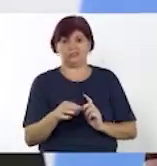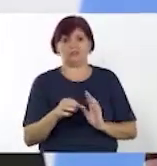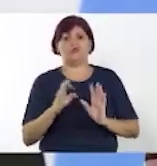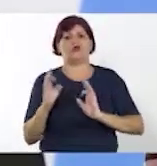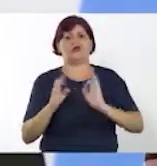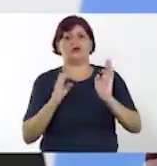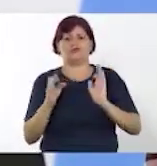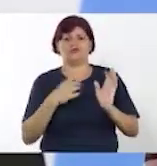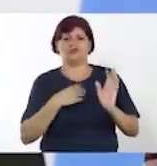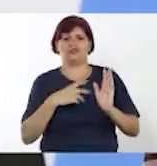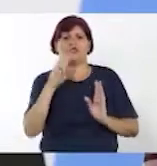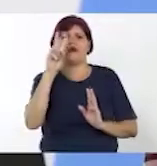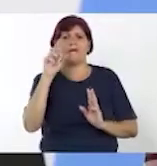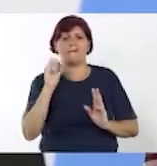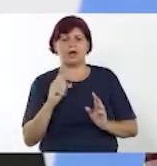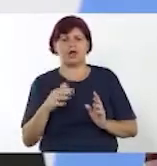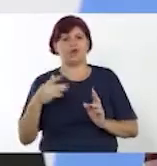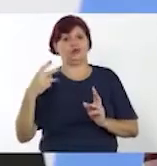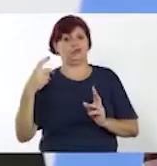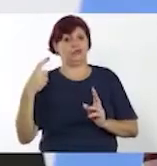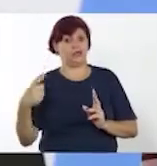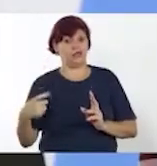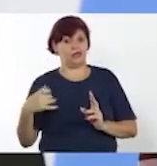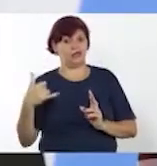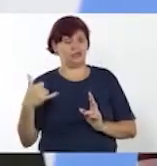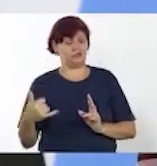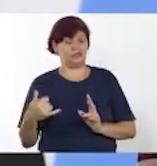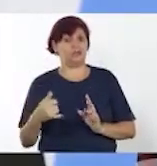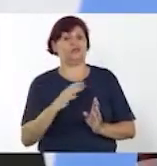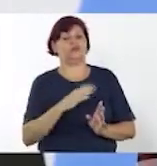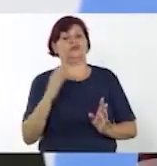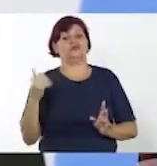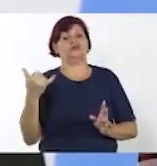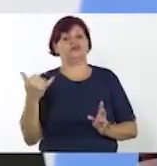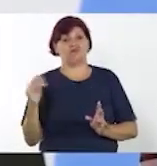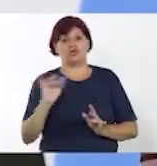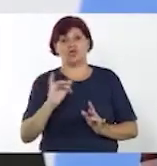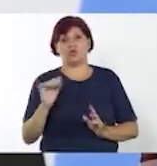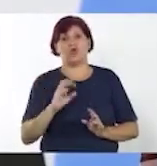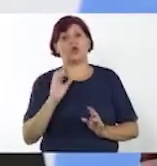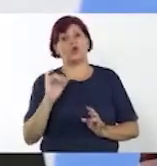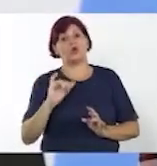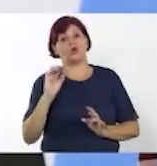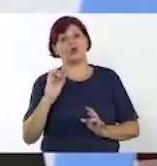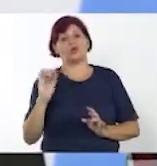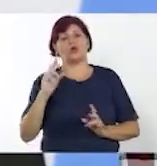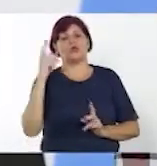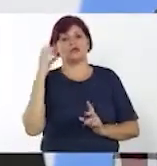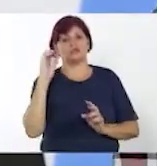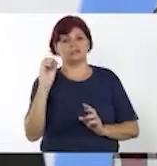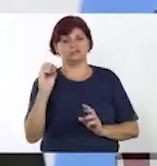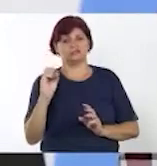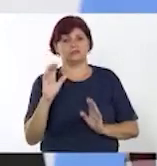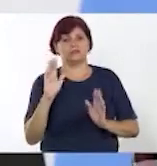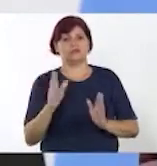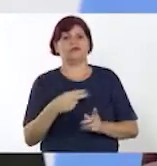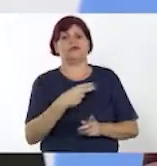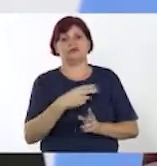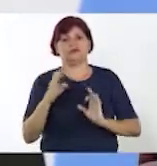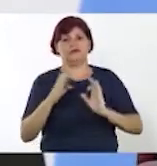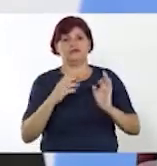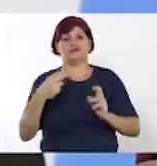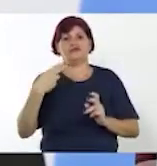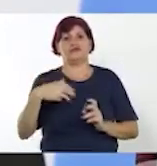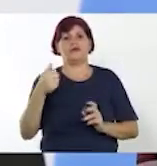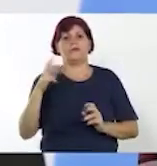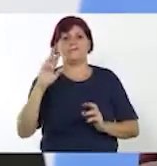la función comienza a tomar valores para las y a partir de y mayor o igual que 0. Esta función es una función par.